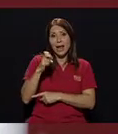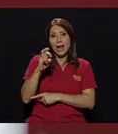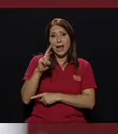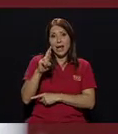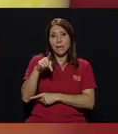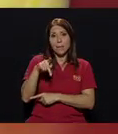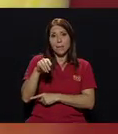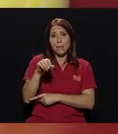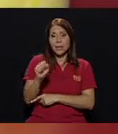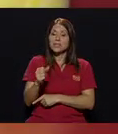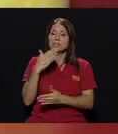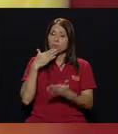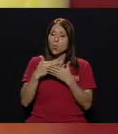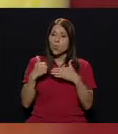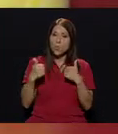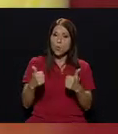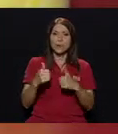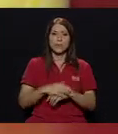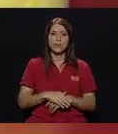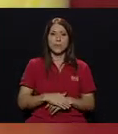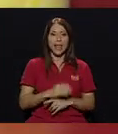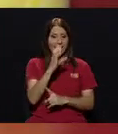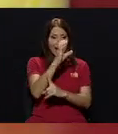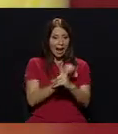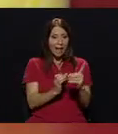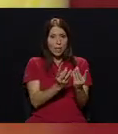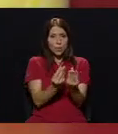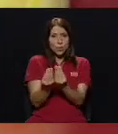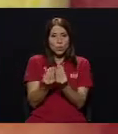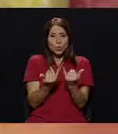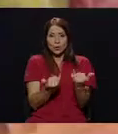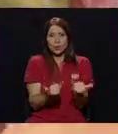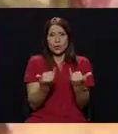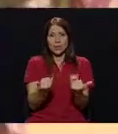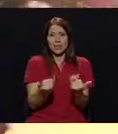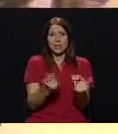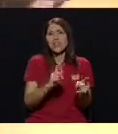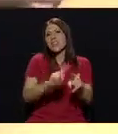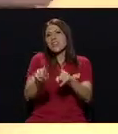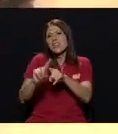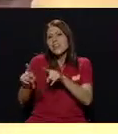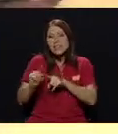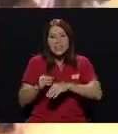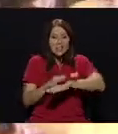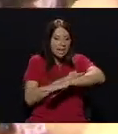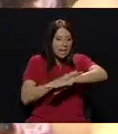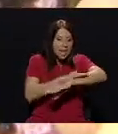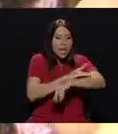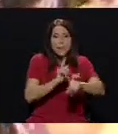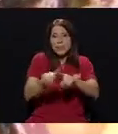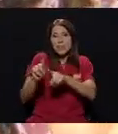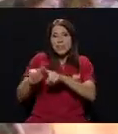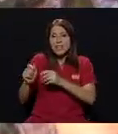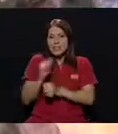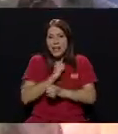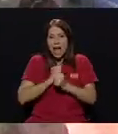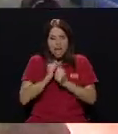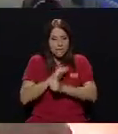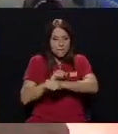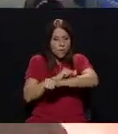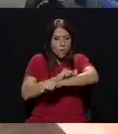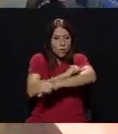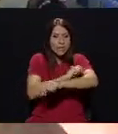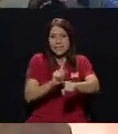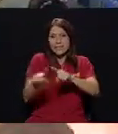antibacteriana que presenta el propóleo. Cada uno de los productos que tenemos actualmente, ¿verdad?, las diferentes líneas de crema, los jabones, las